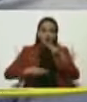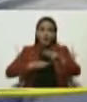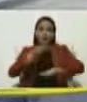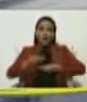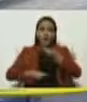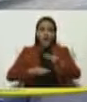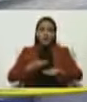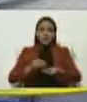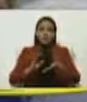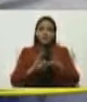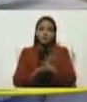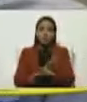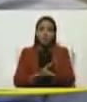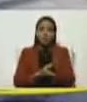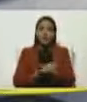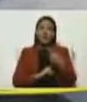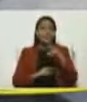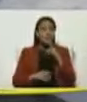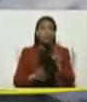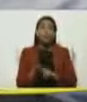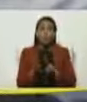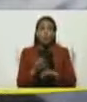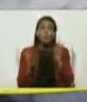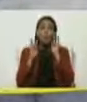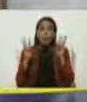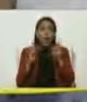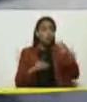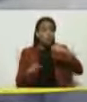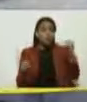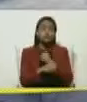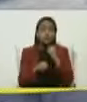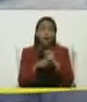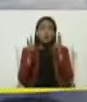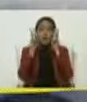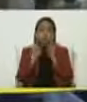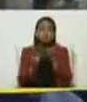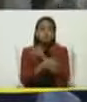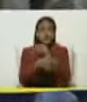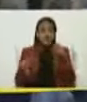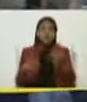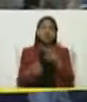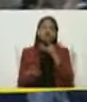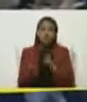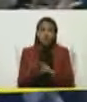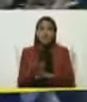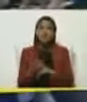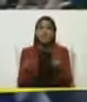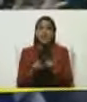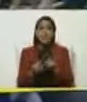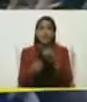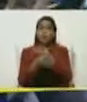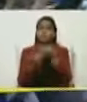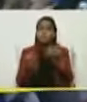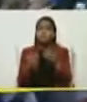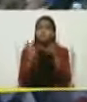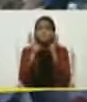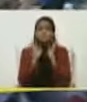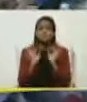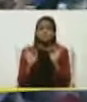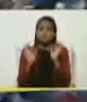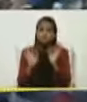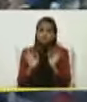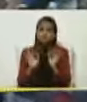artistas, de verdad es excepcional. La puesta en escena es excepcional, la calidad de